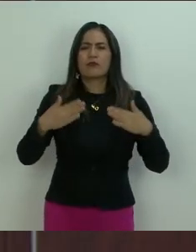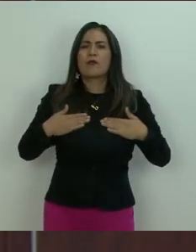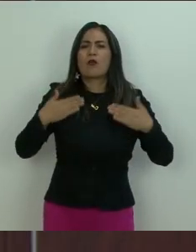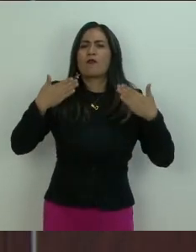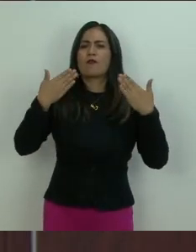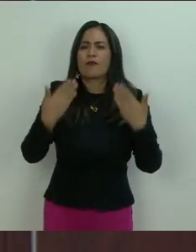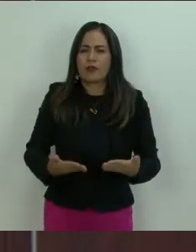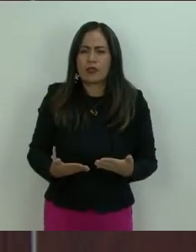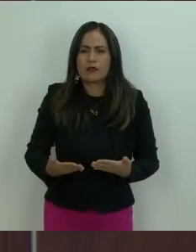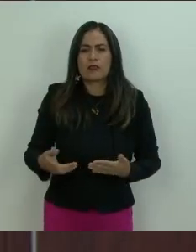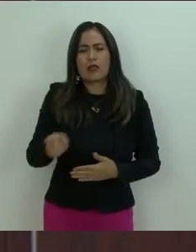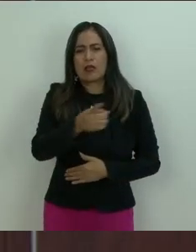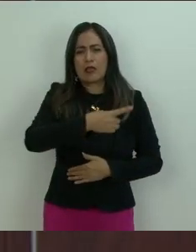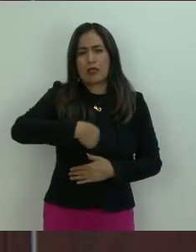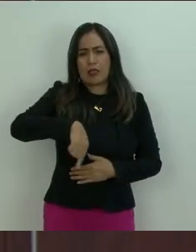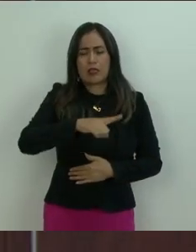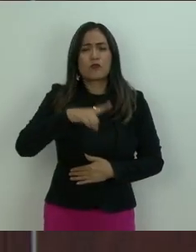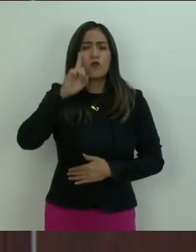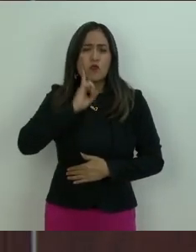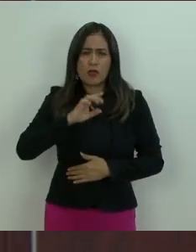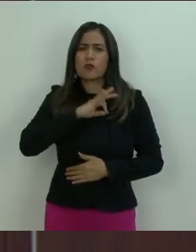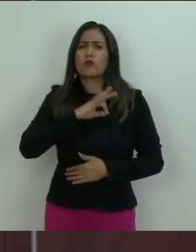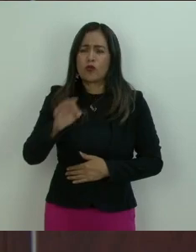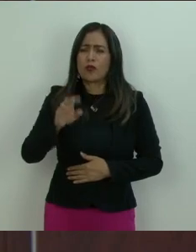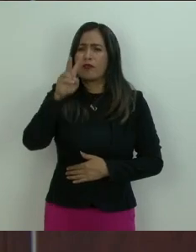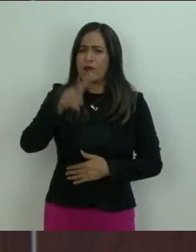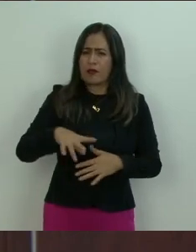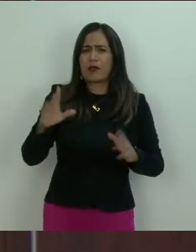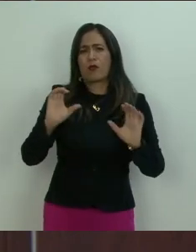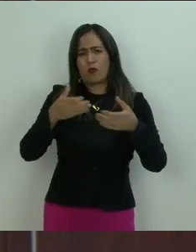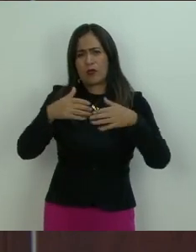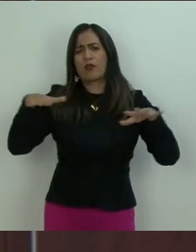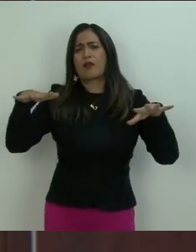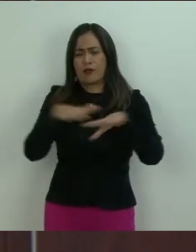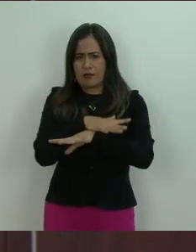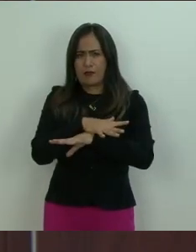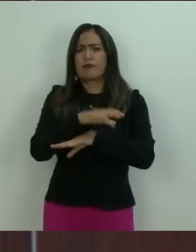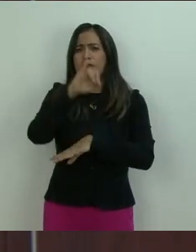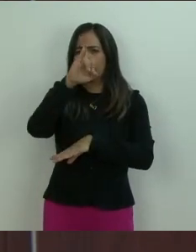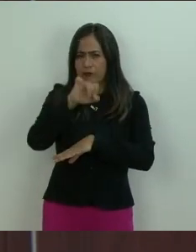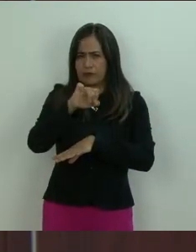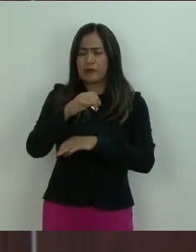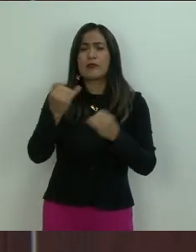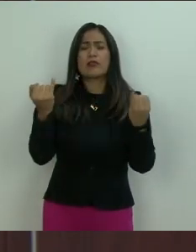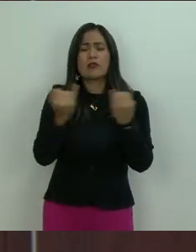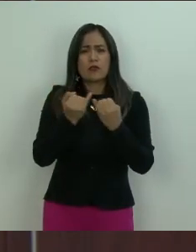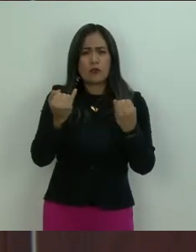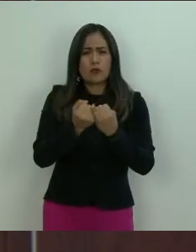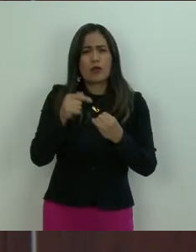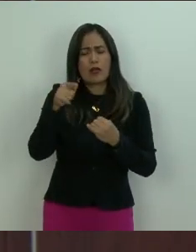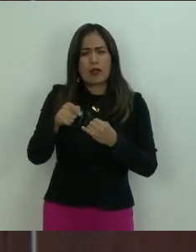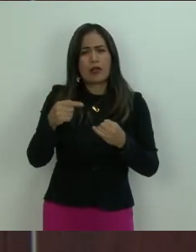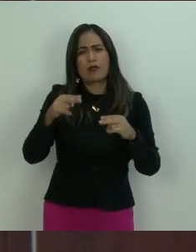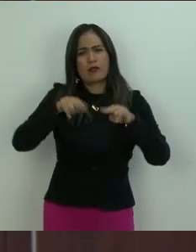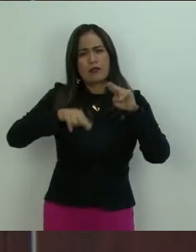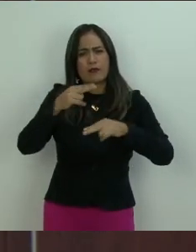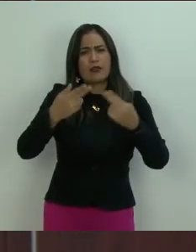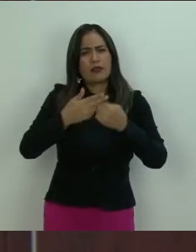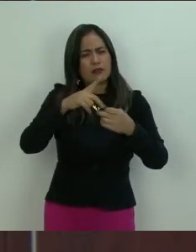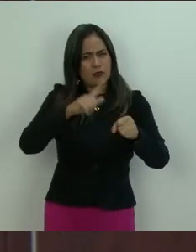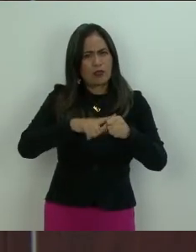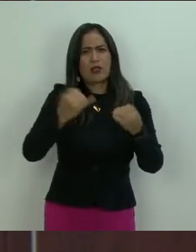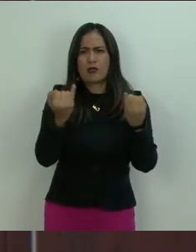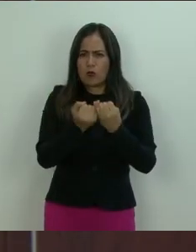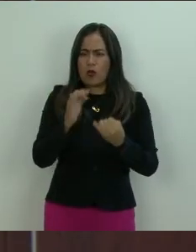solo son capaces de realizar transformaciones en sus comunidades, sino de incidir a nivel nacional?